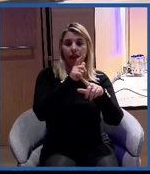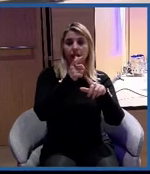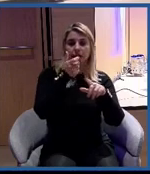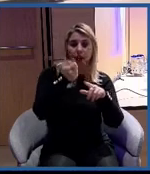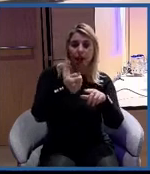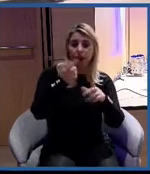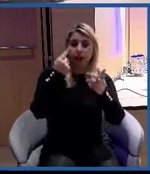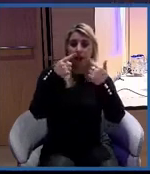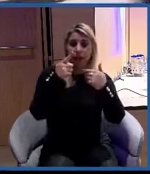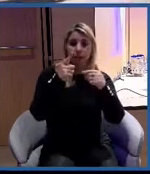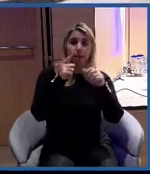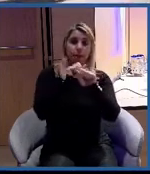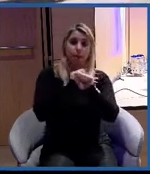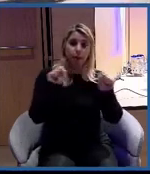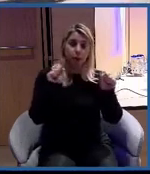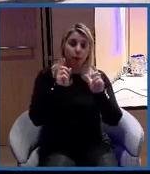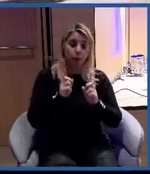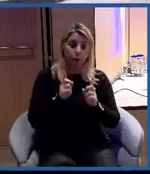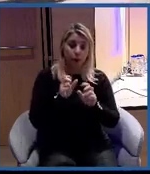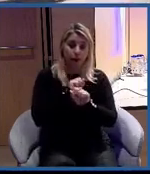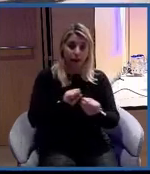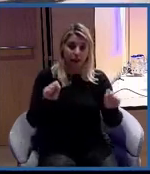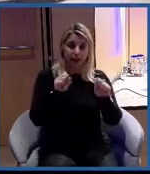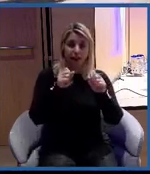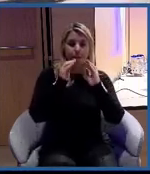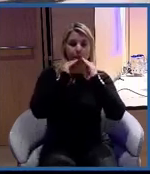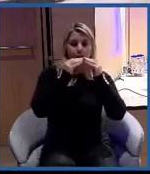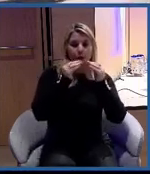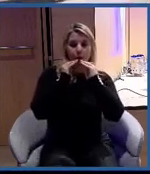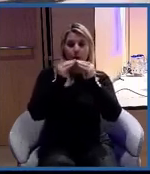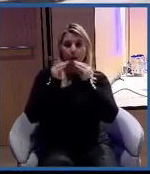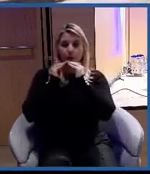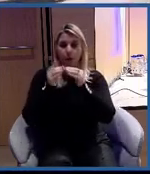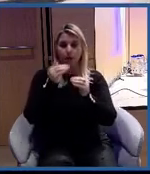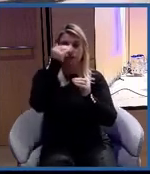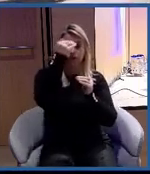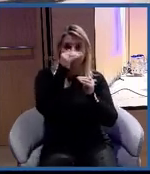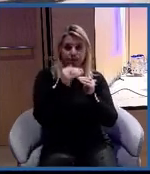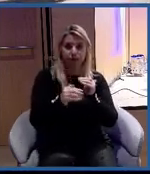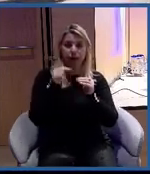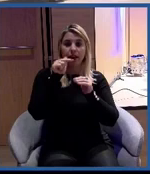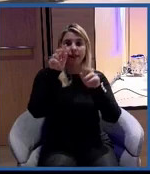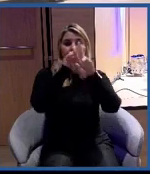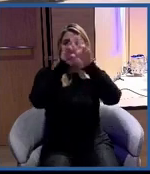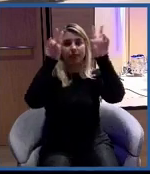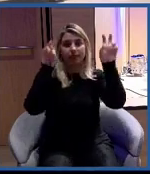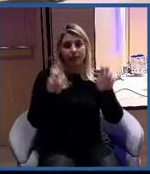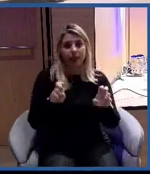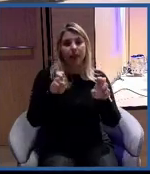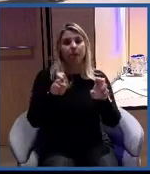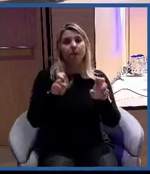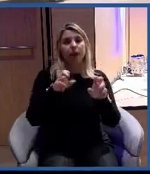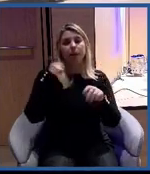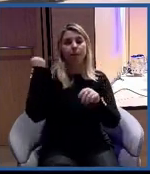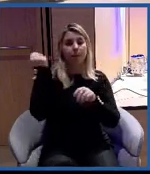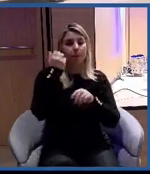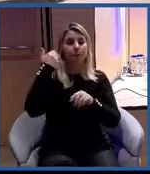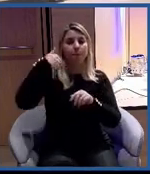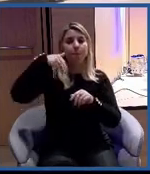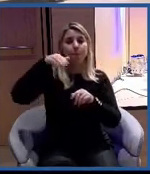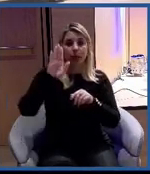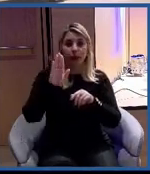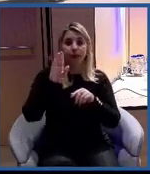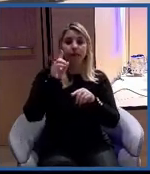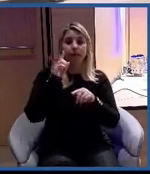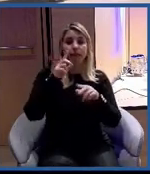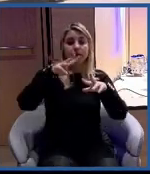abrimos la cajita de preguntas en redes sociales y salió que estos son los temas que están medio en Boca de todos y analizamos